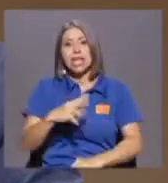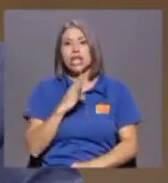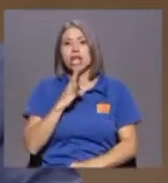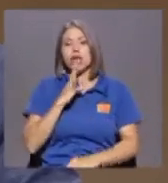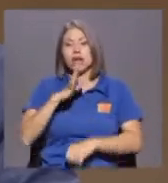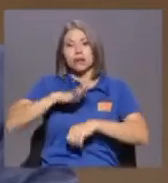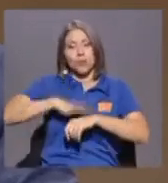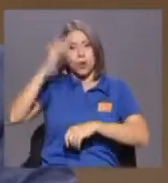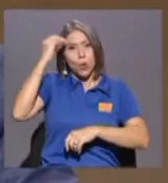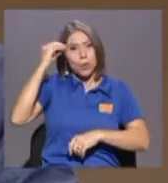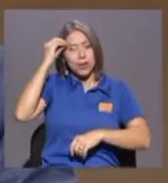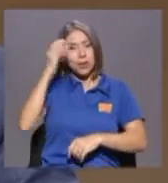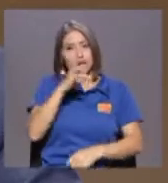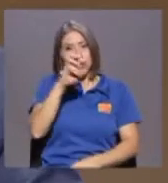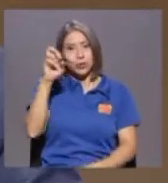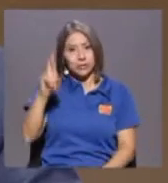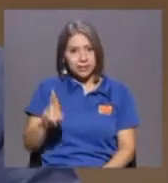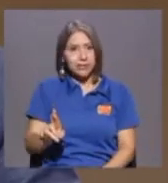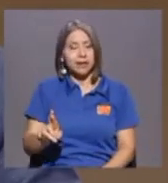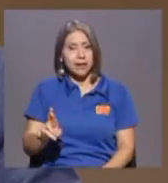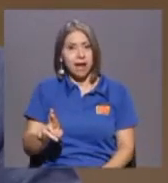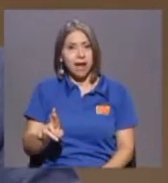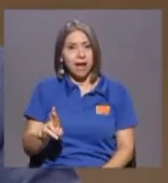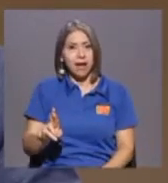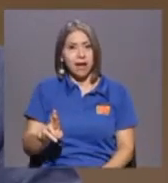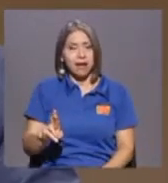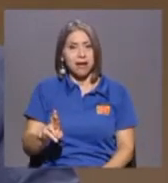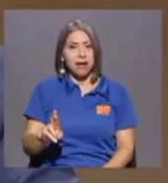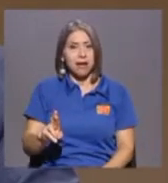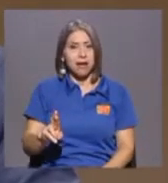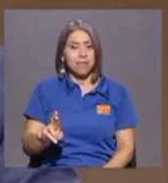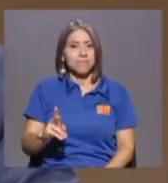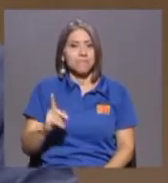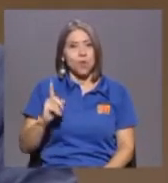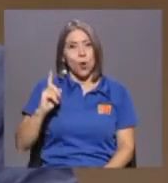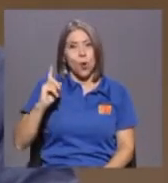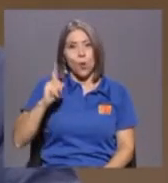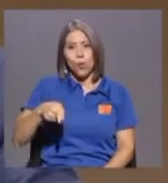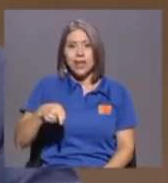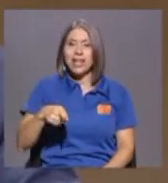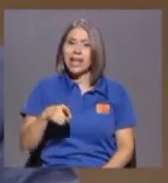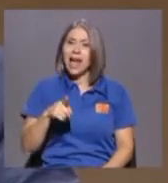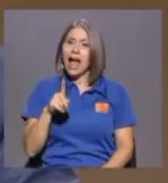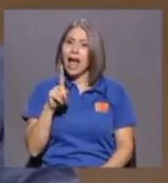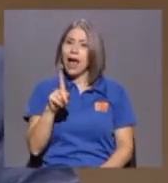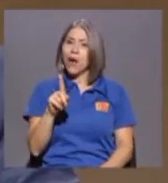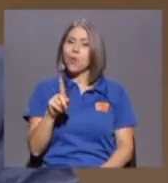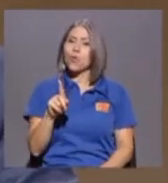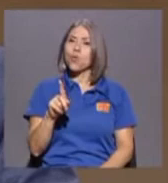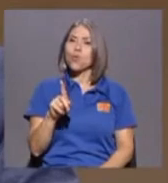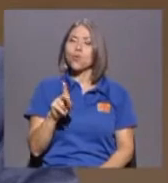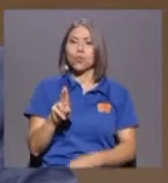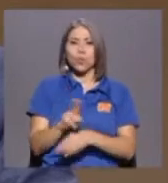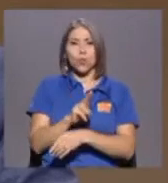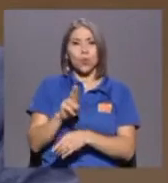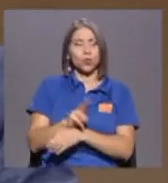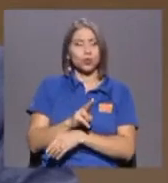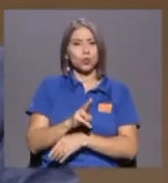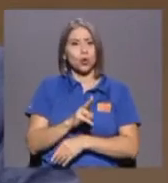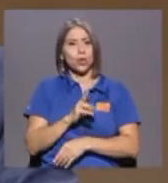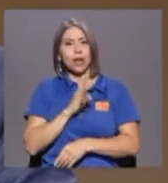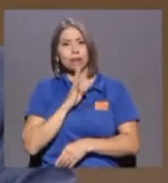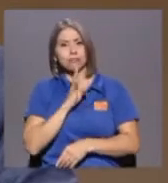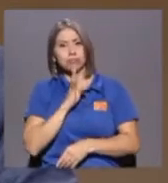obliga a un manejo del discurso, de